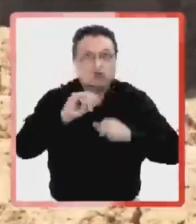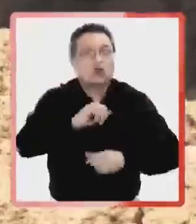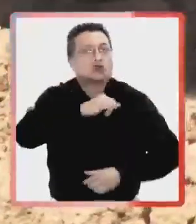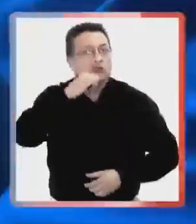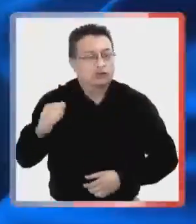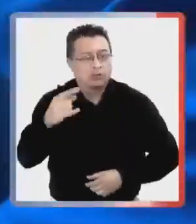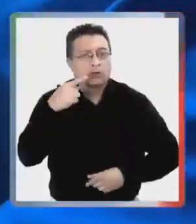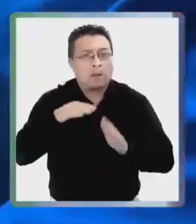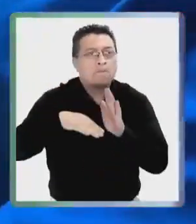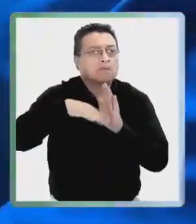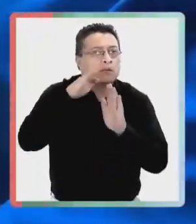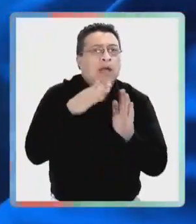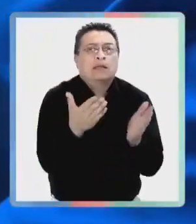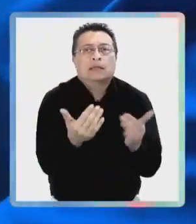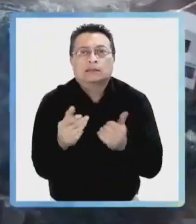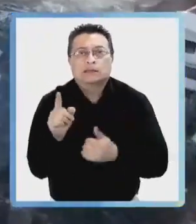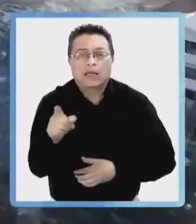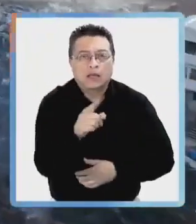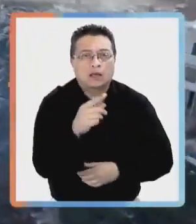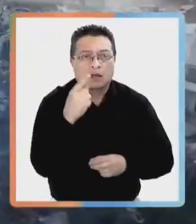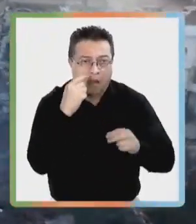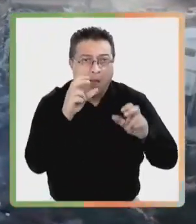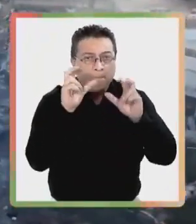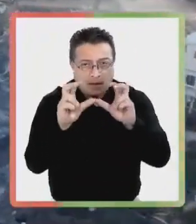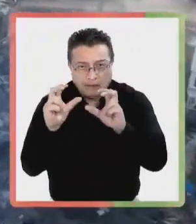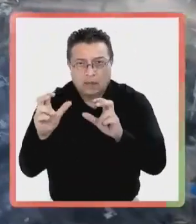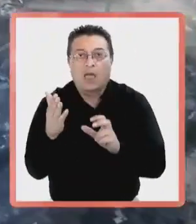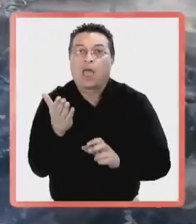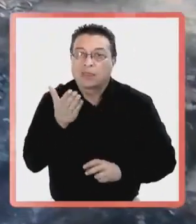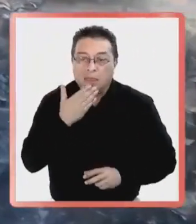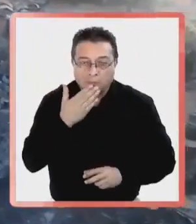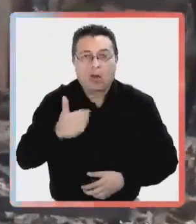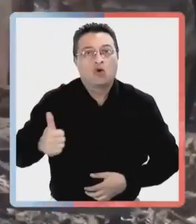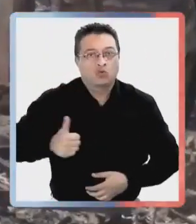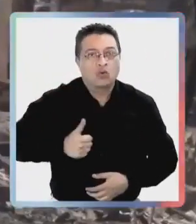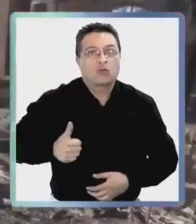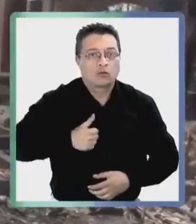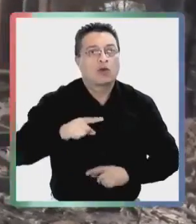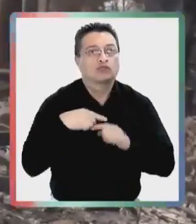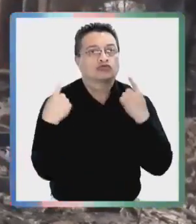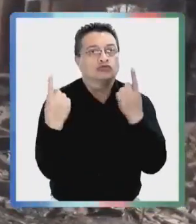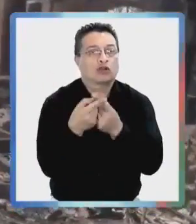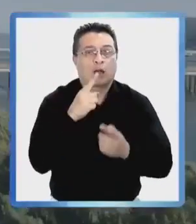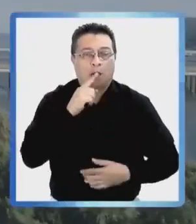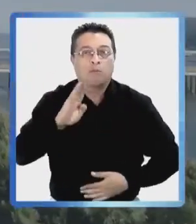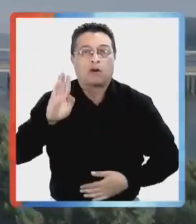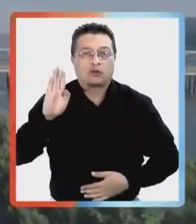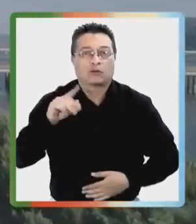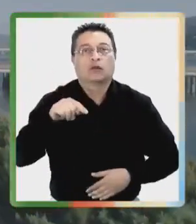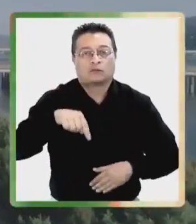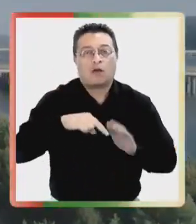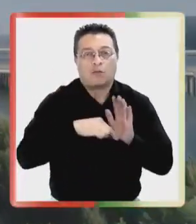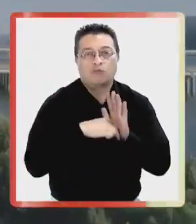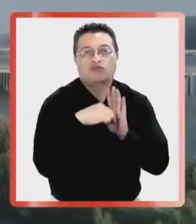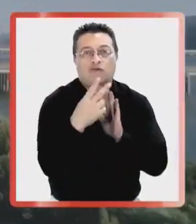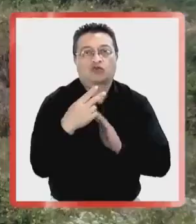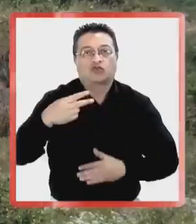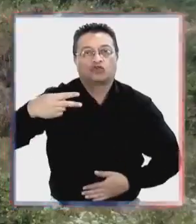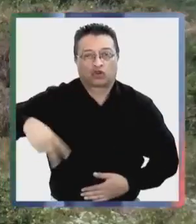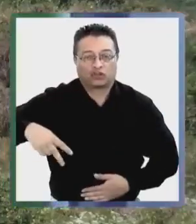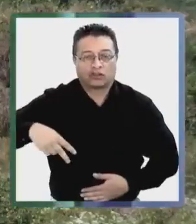las principales necesidades y pendientes del cumplimiento de todas las promesas. En Portavoz